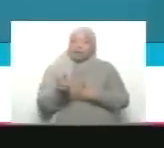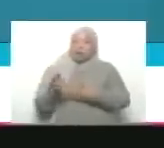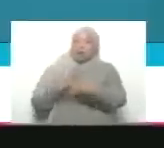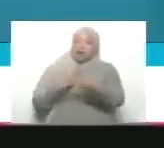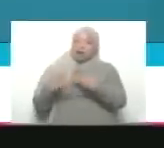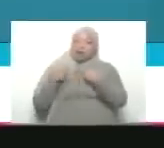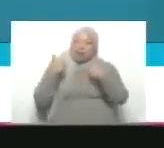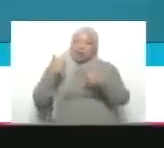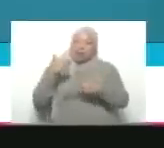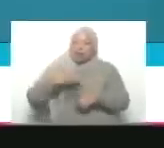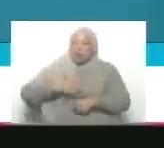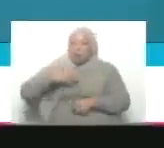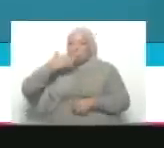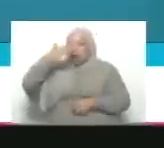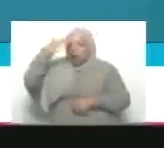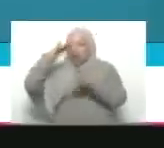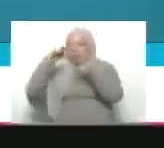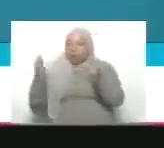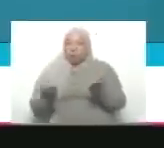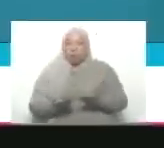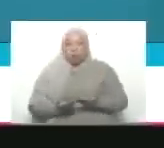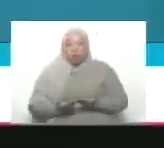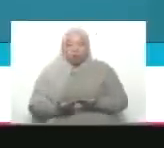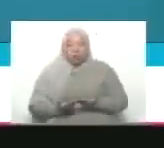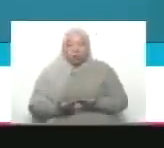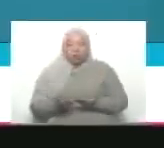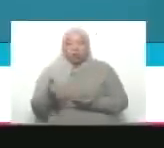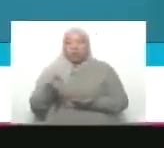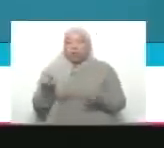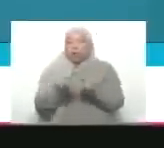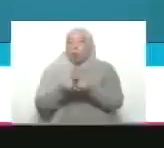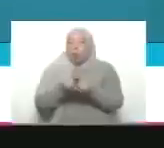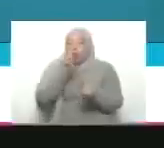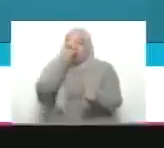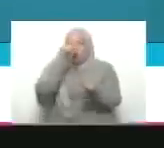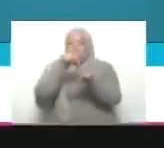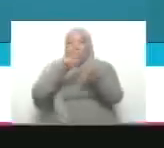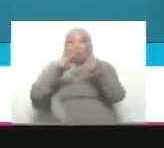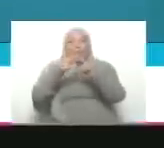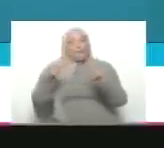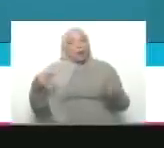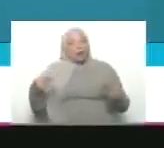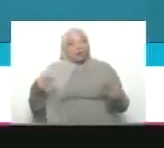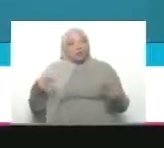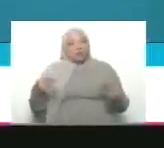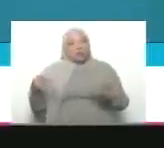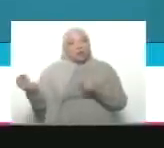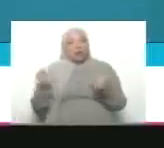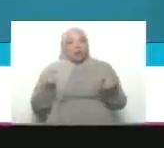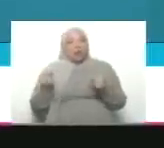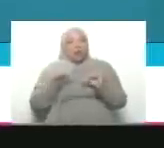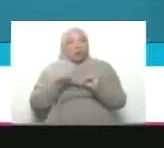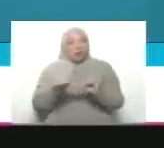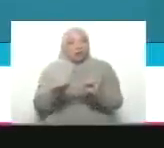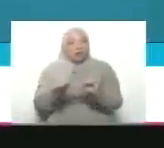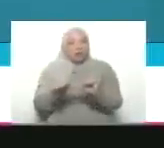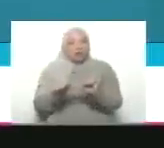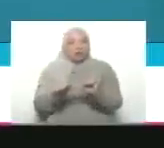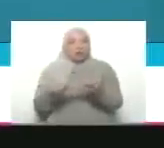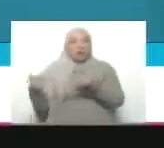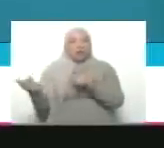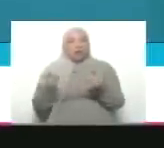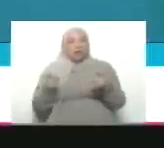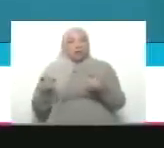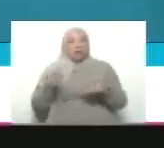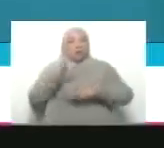relaciones de cooperación de paz nosotros aspiramos a ese mundo un mundo de diálogo permanente de